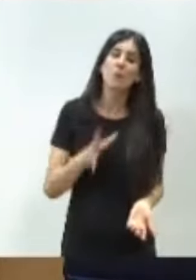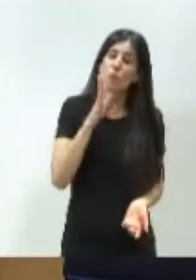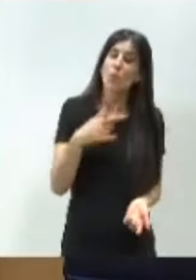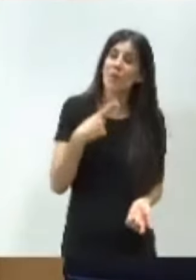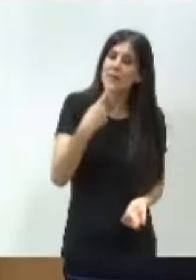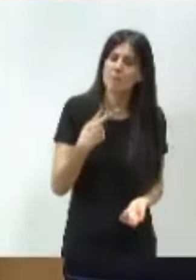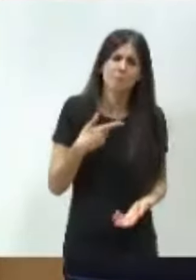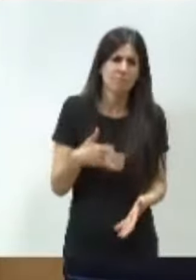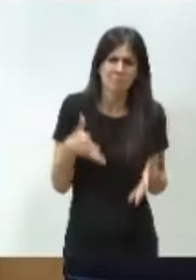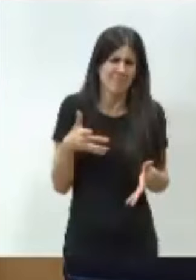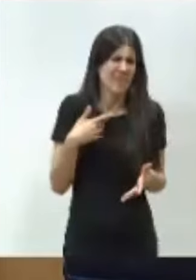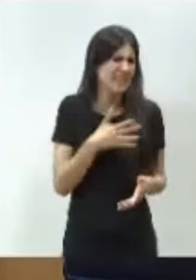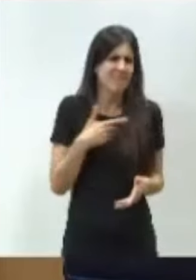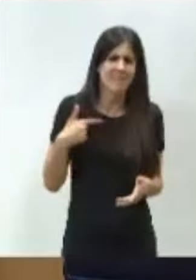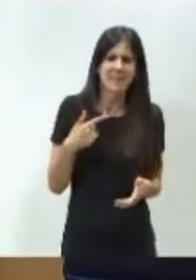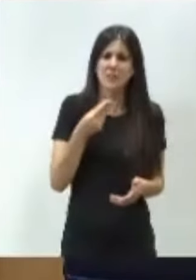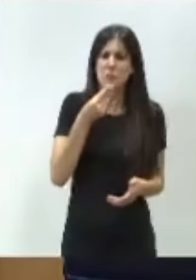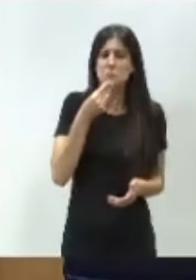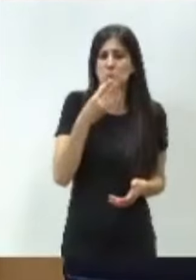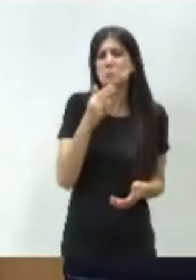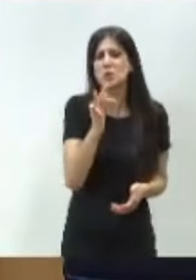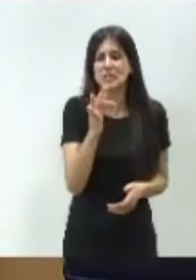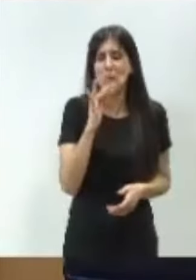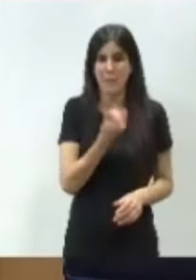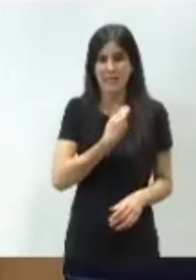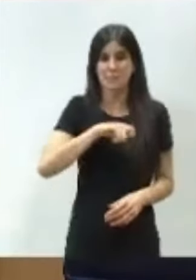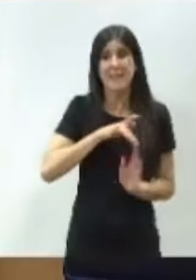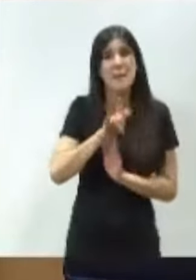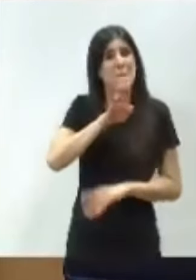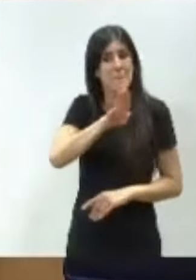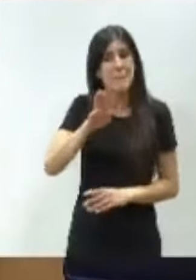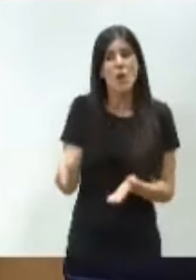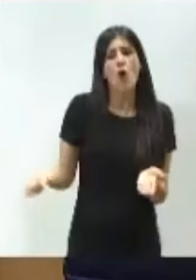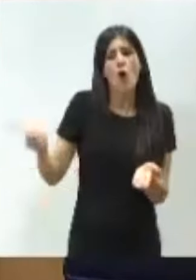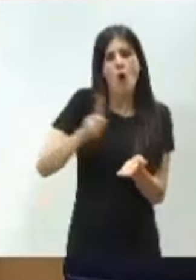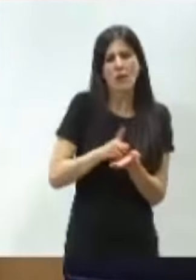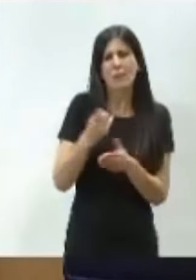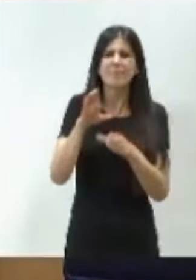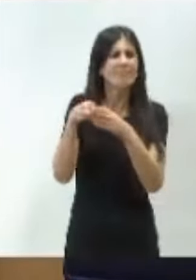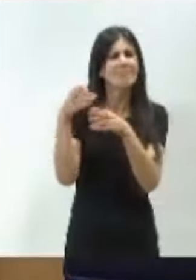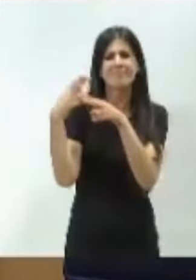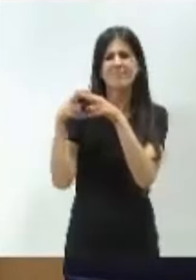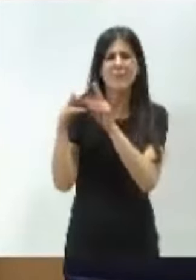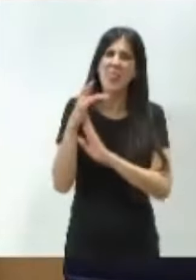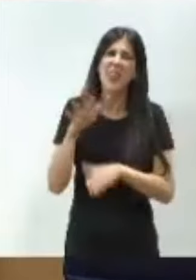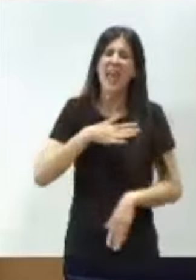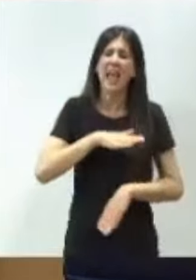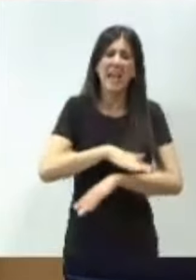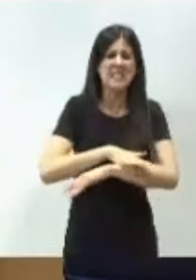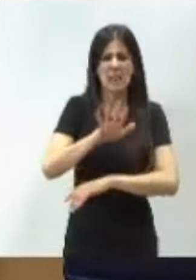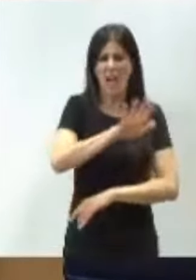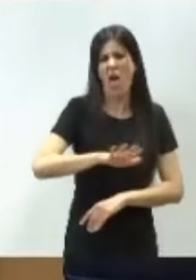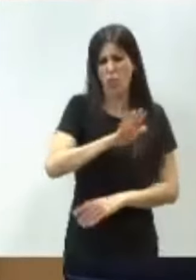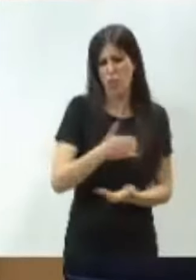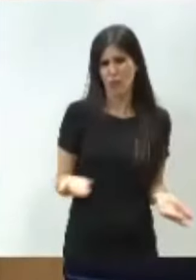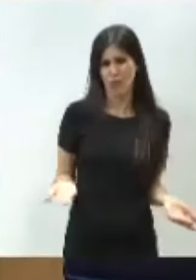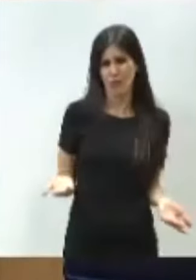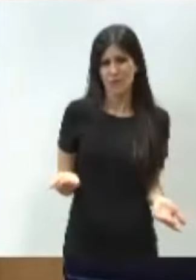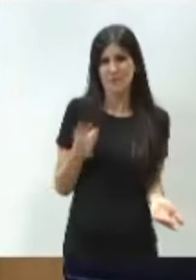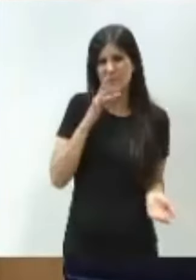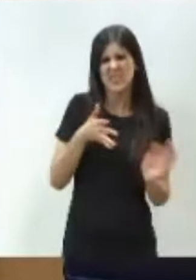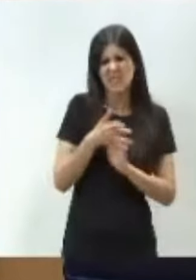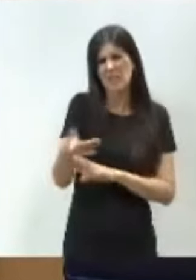encantaría, me gustaría, creo que sería bueno para nuestro país que el Partido Popular volviera a ser un partido de Estado y que no se convierta en